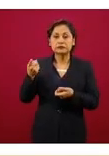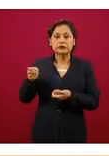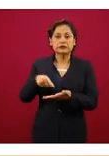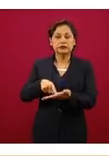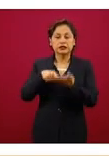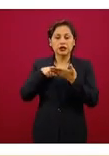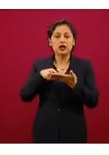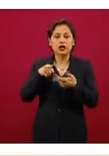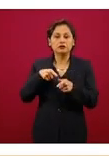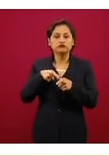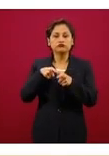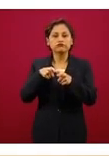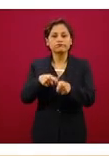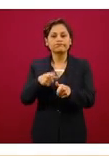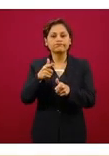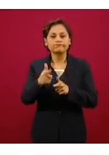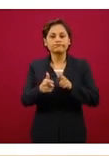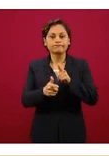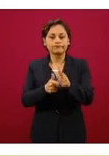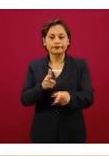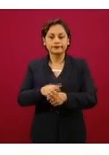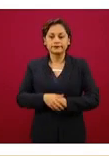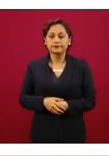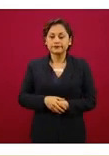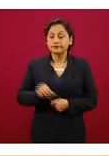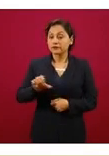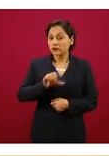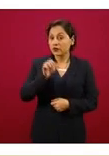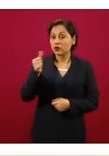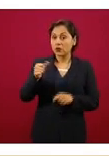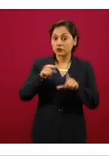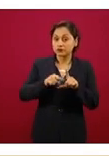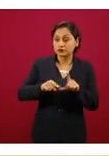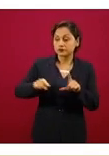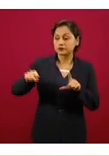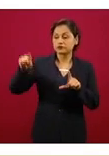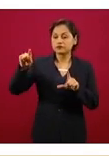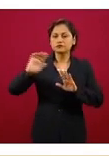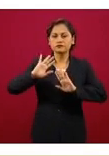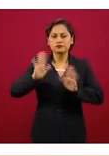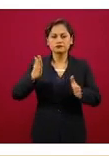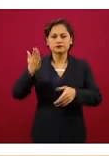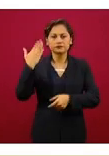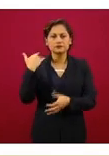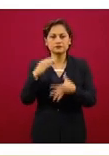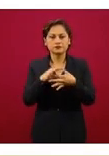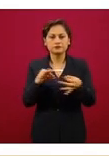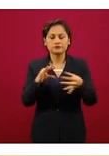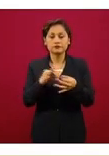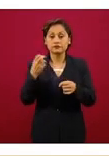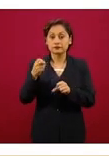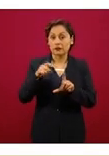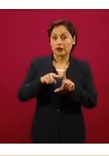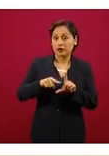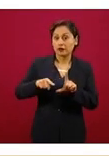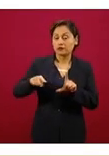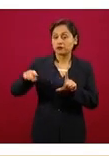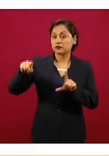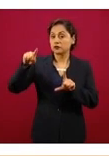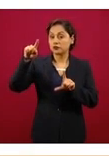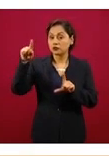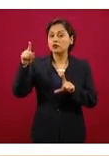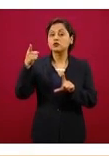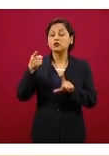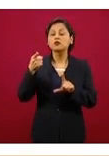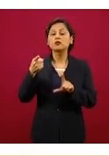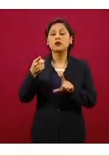La siguiente, vemos la curva acumulada de casos. Esta curva, como hemos explicado, es una curva que suma a los casos que se